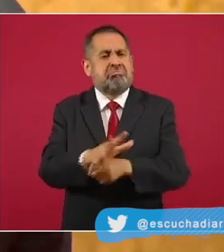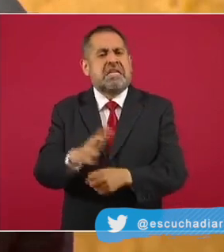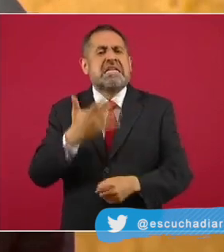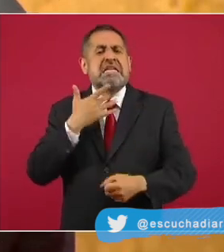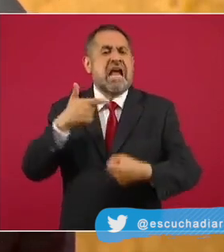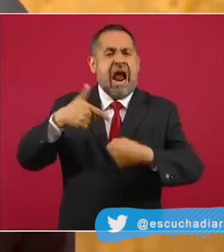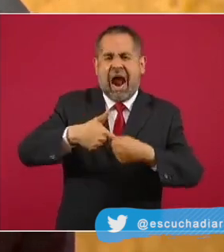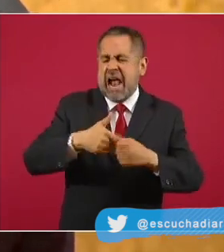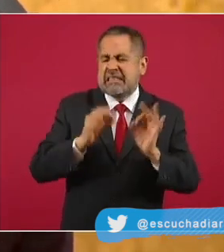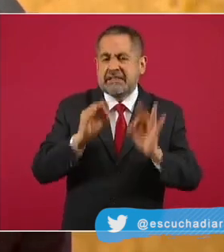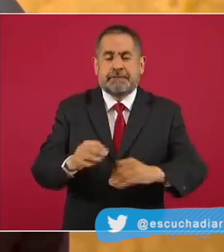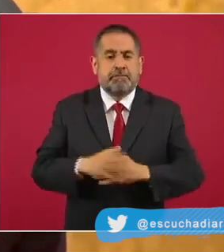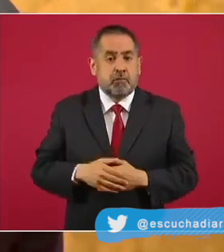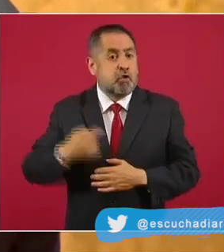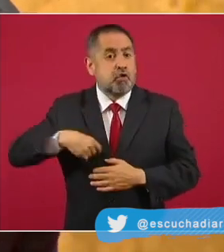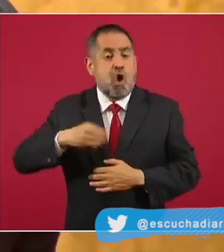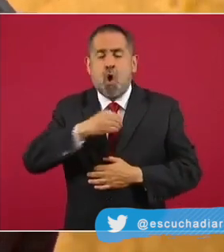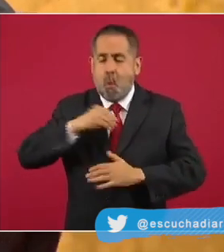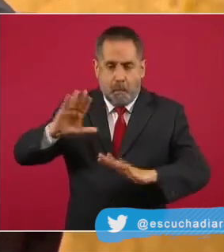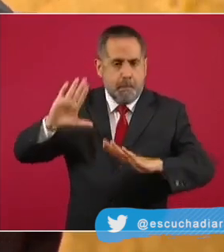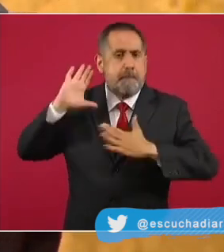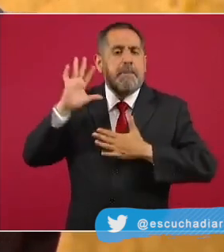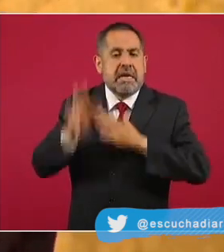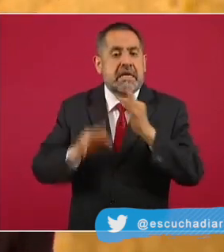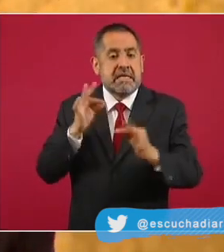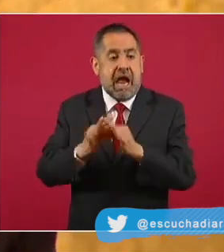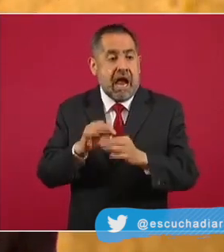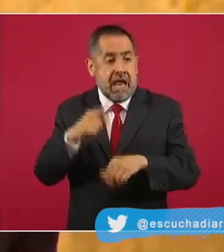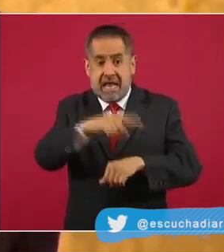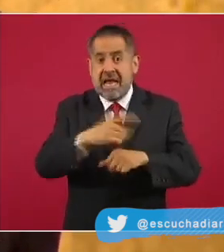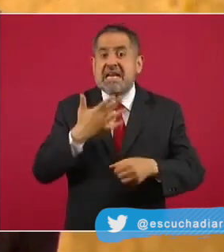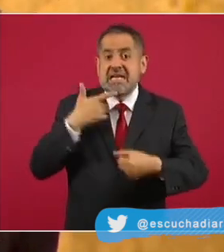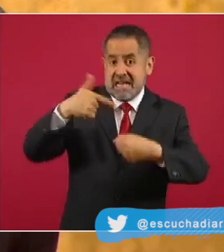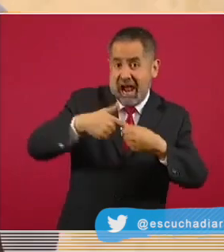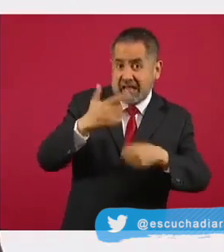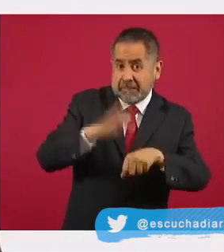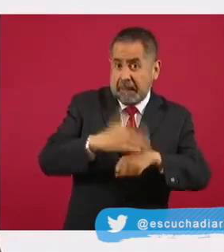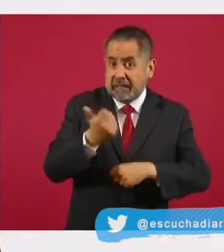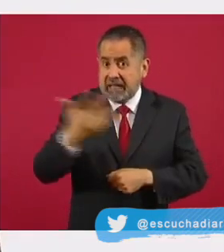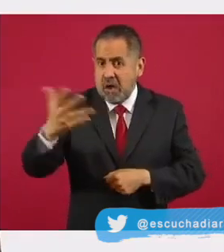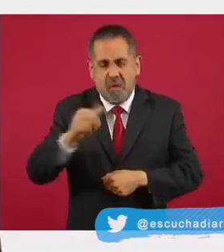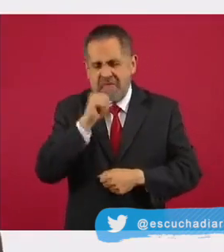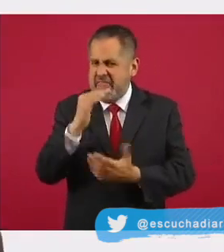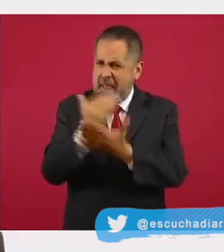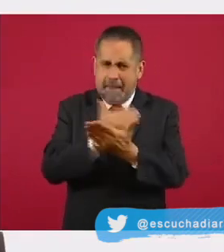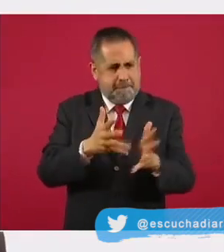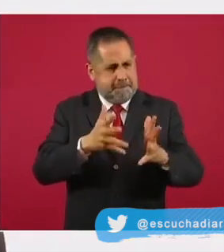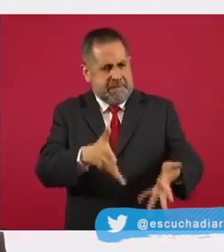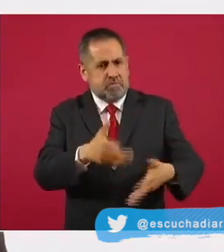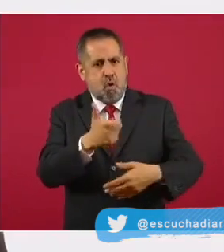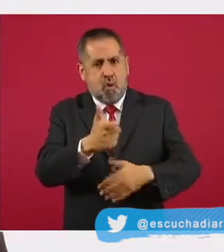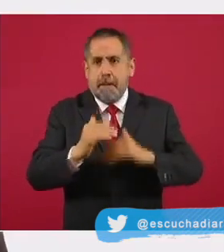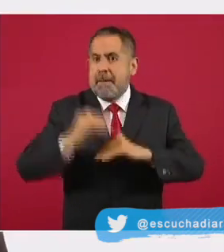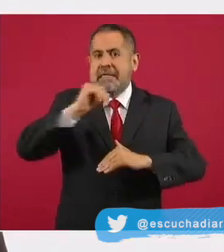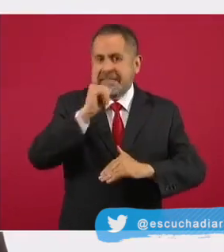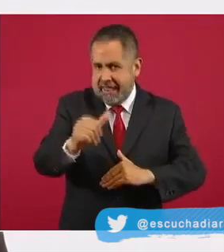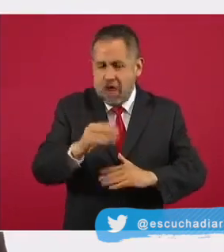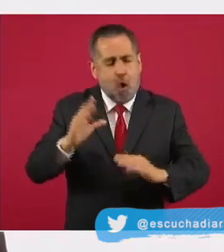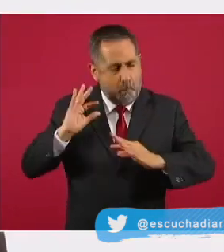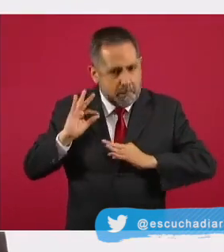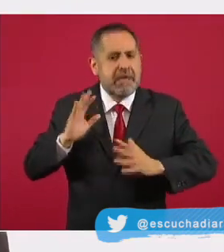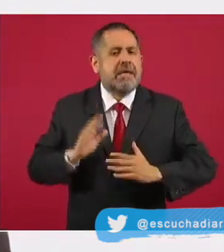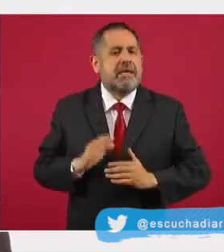cumplido el compromiso de no aumentar el precio de los combustibles y la energía eléctrica. Y agrego un